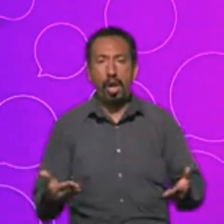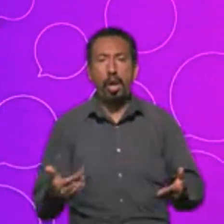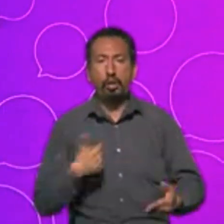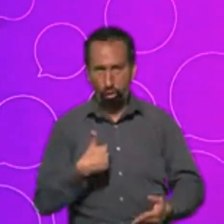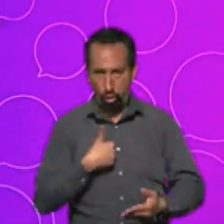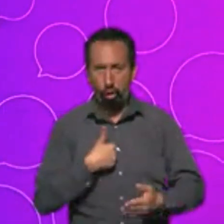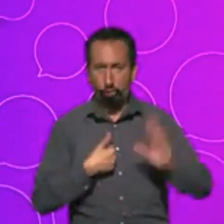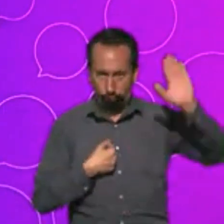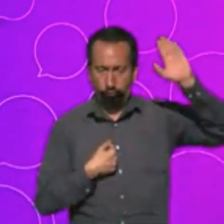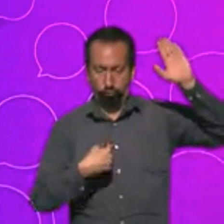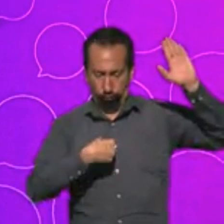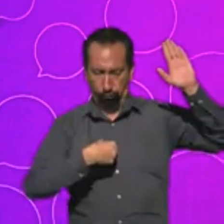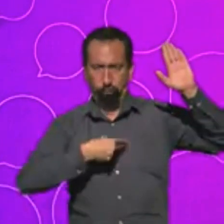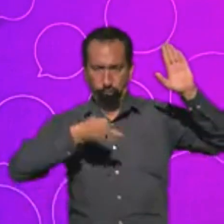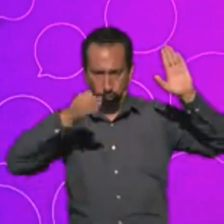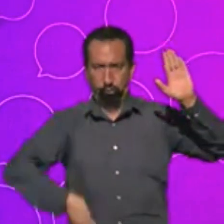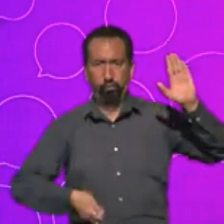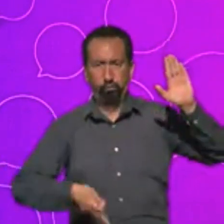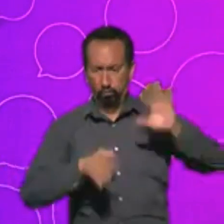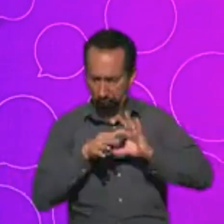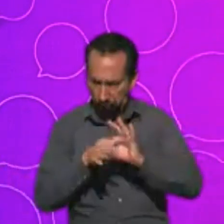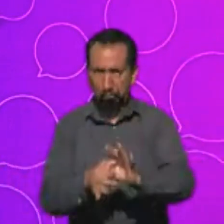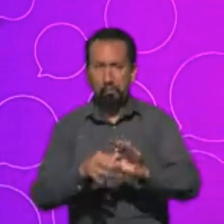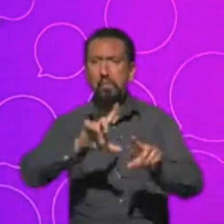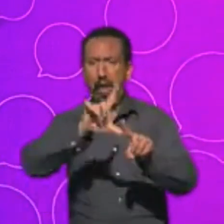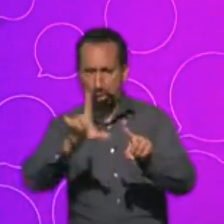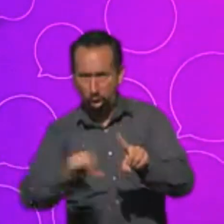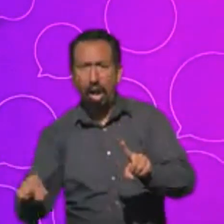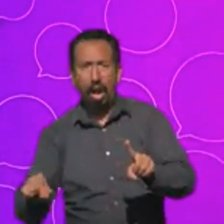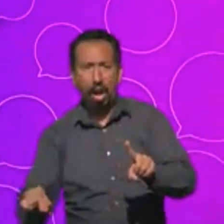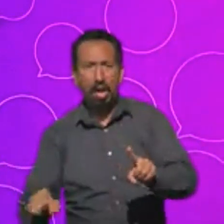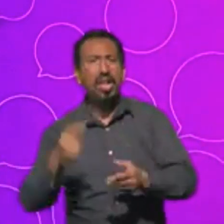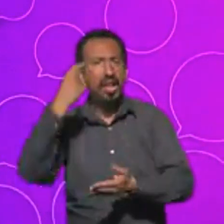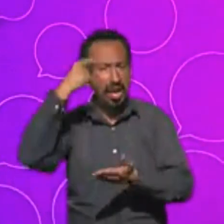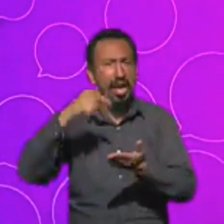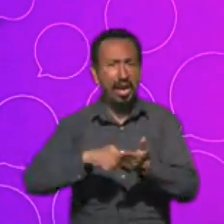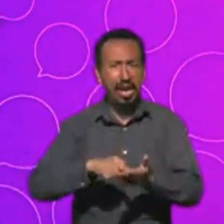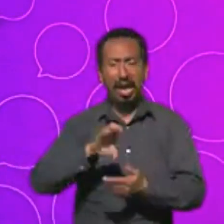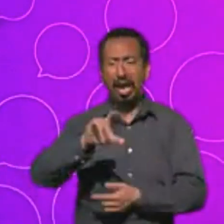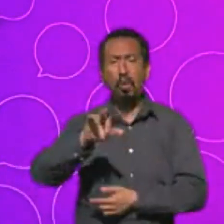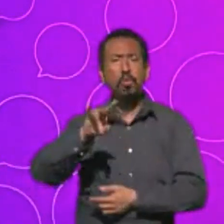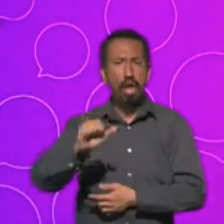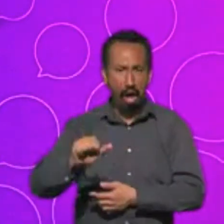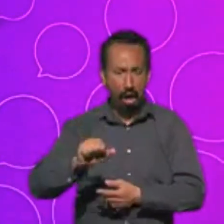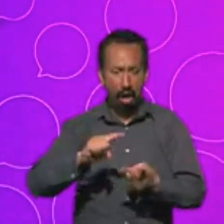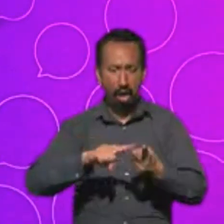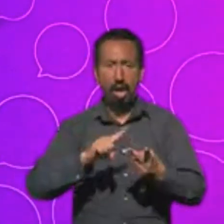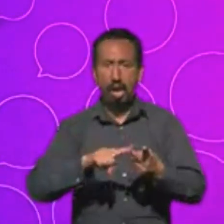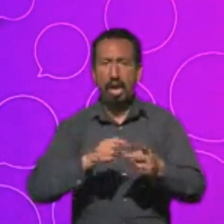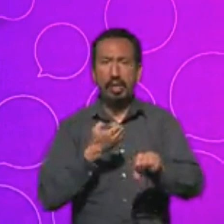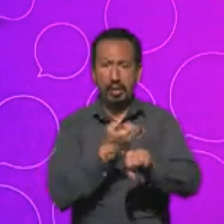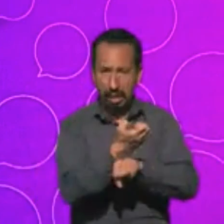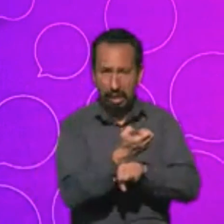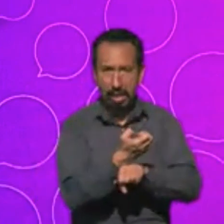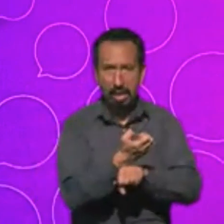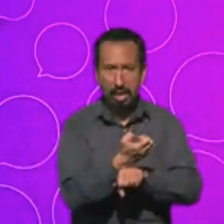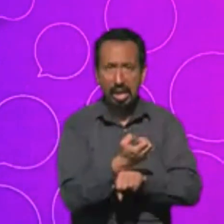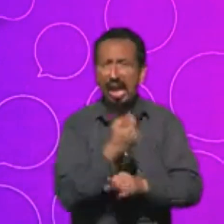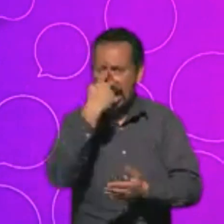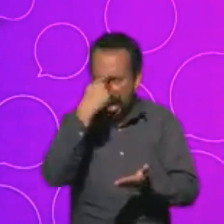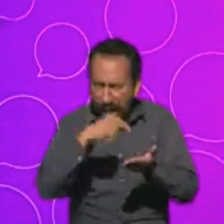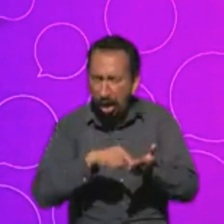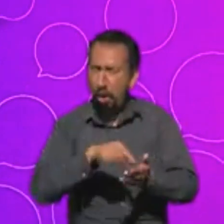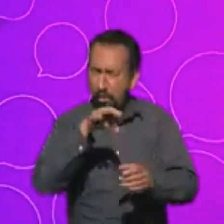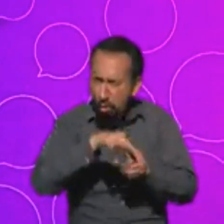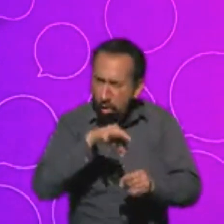me ofrezco a que podamos coordinar con el federal que seguramente va a ser Claudia shenon con el federal con el Estatal si la tendencia sigue con la